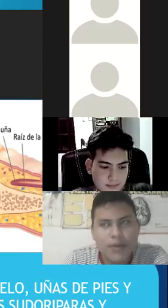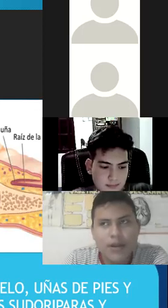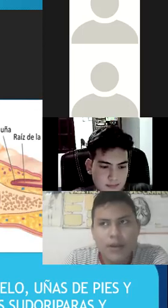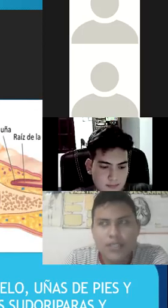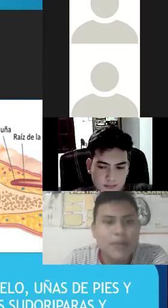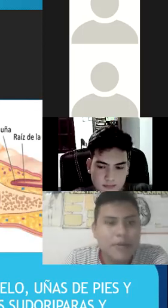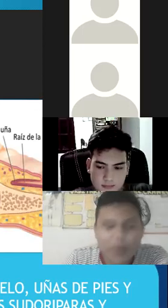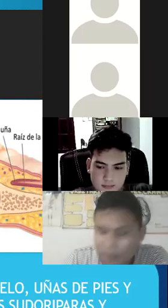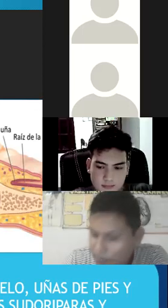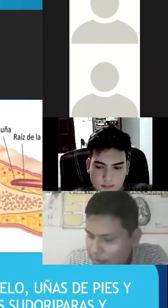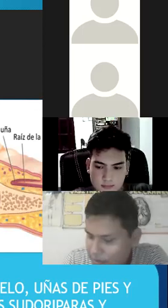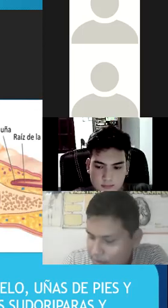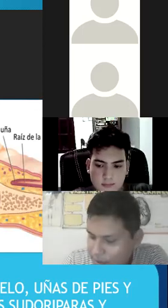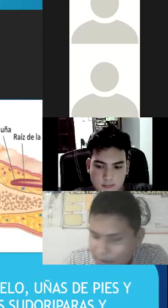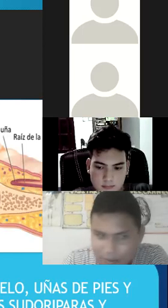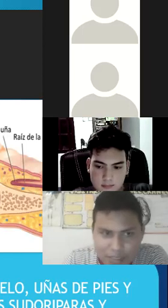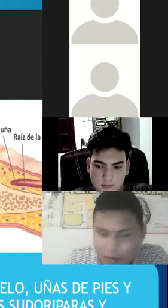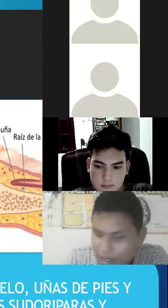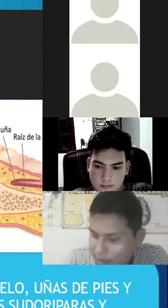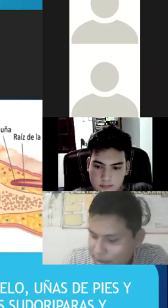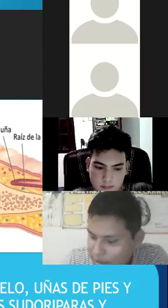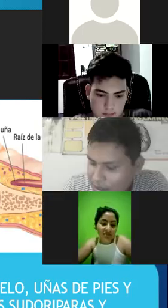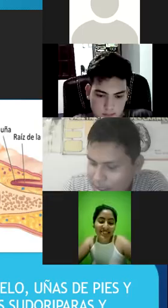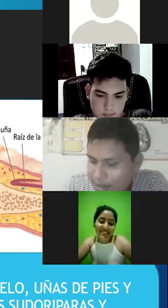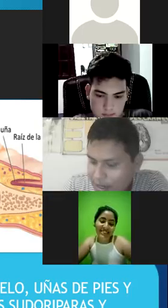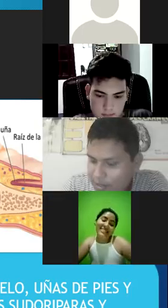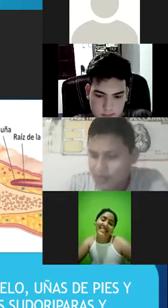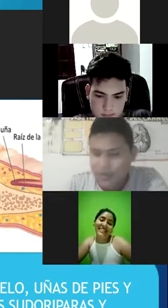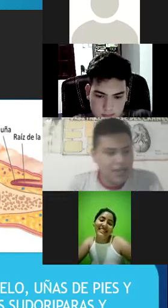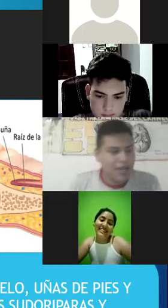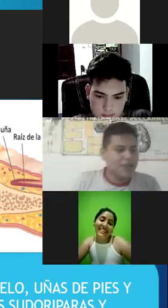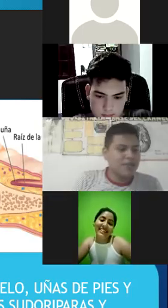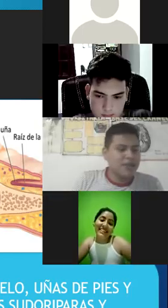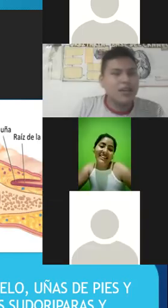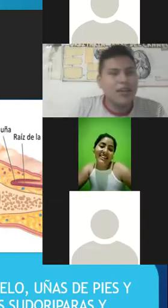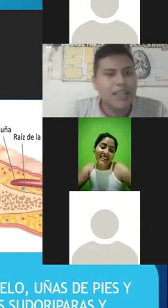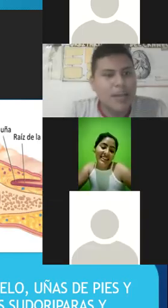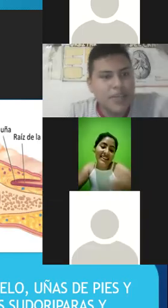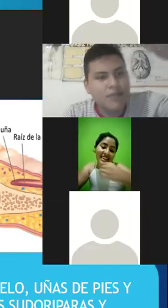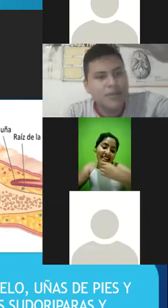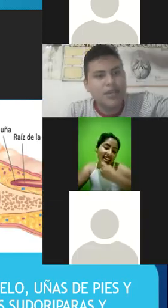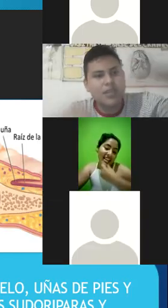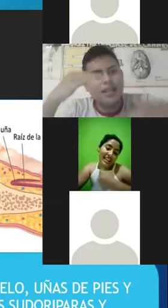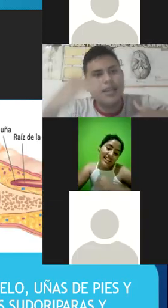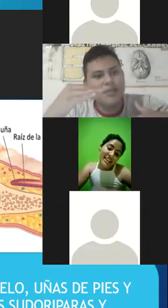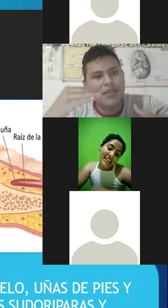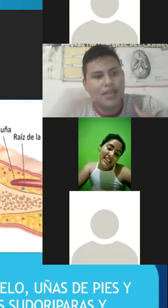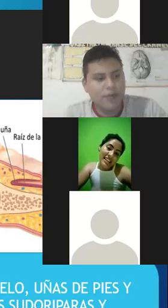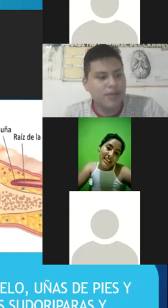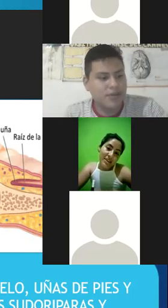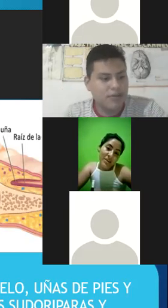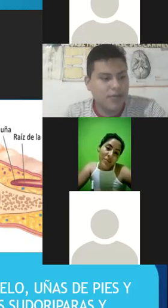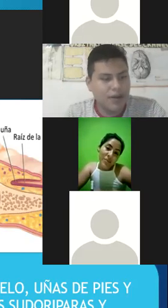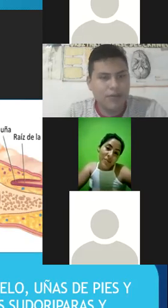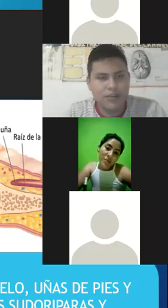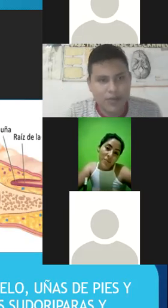Perdón. Sí, está bien. Perdón. Sí, correctamente. Ya, listo. Es la epidermis. Está la epidermis, está la dermis y la